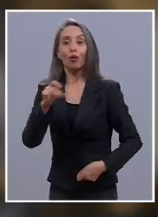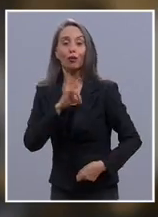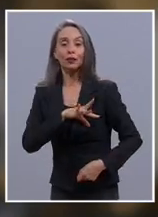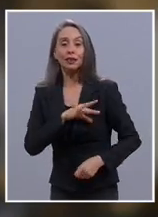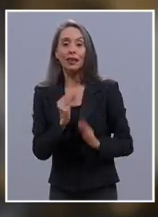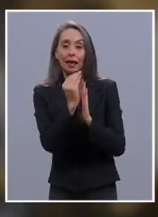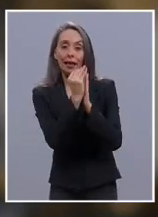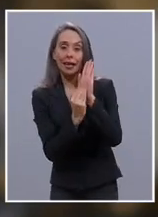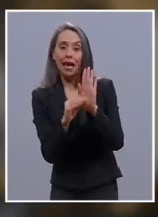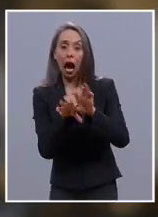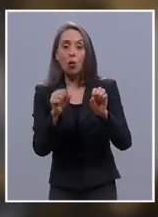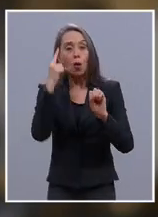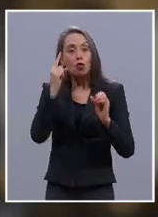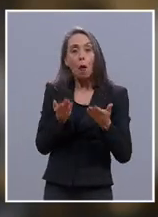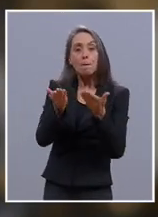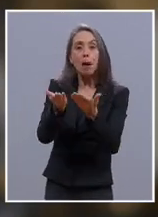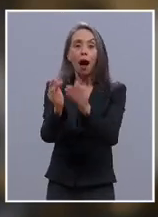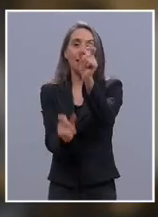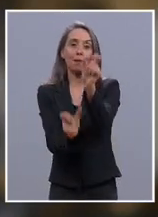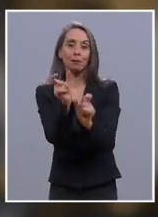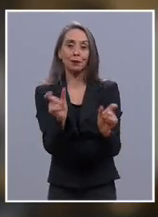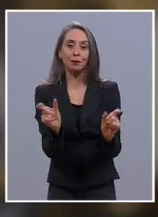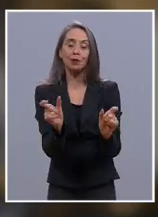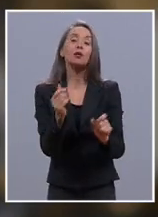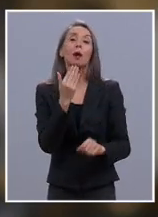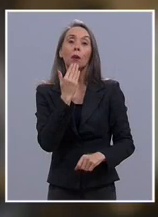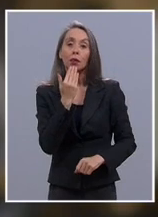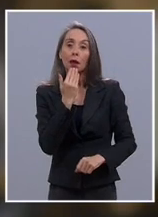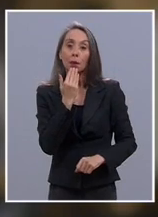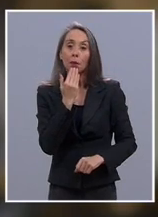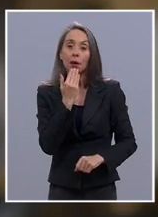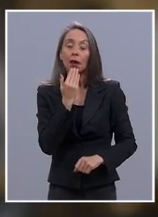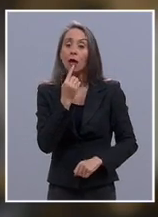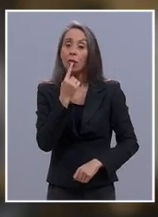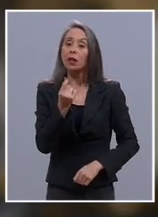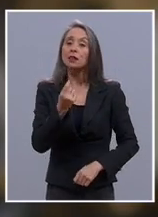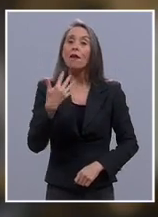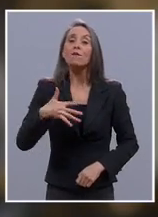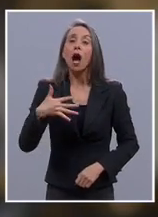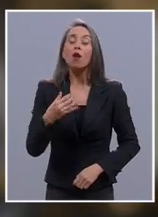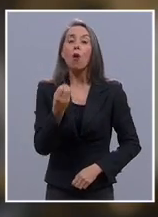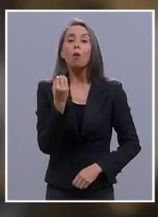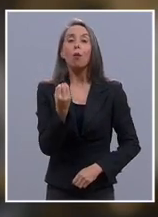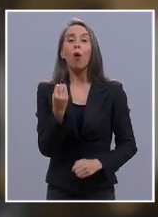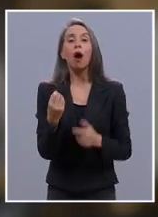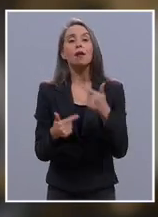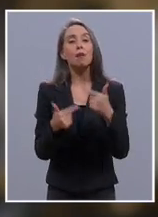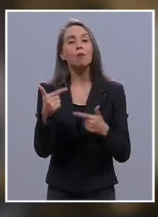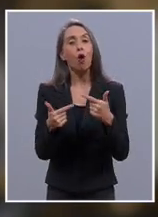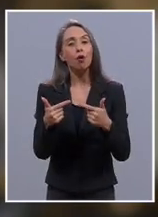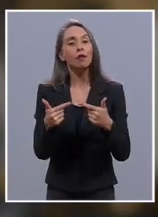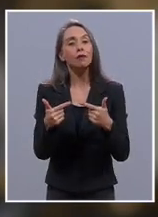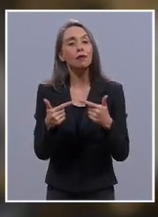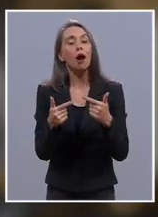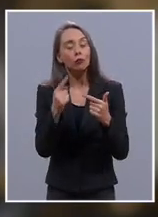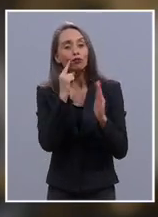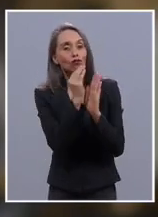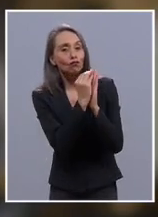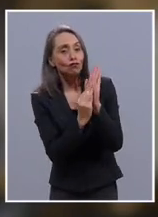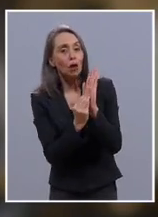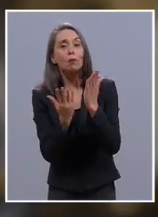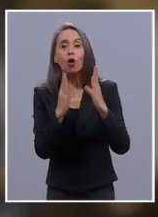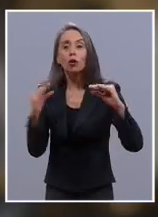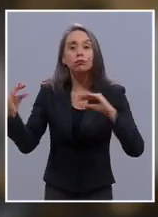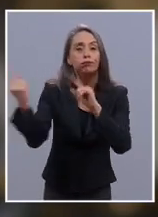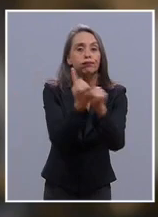este acuerdo es para la gente pero también reivindica el valor de la buena política que es aquella que en base al